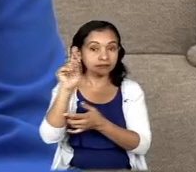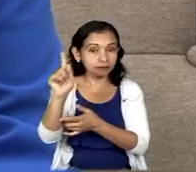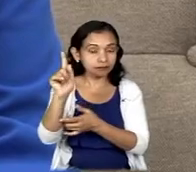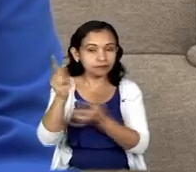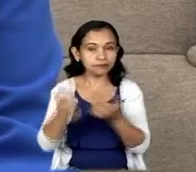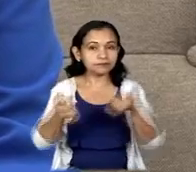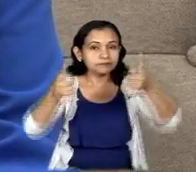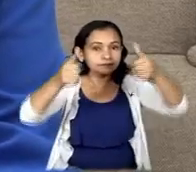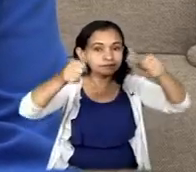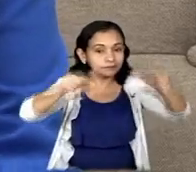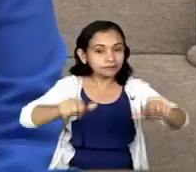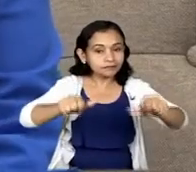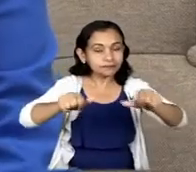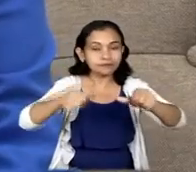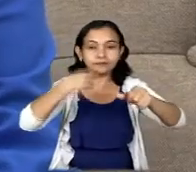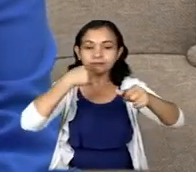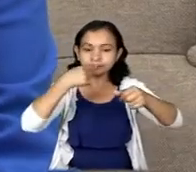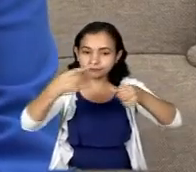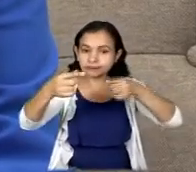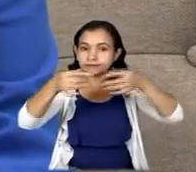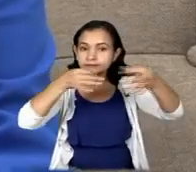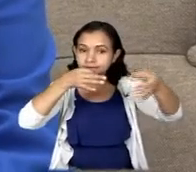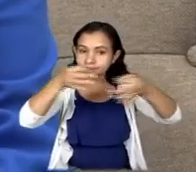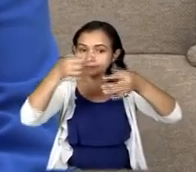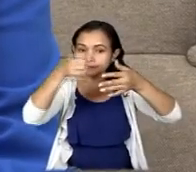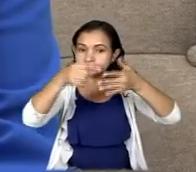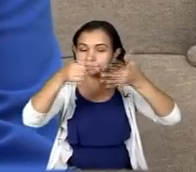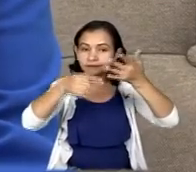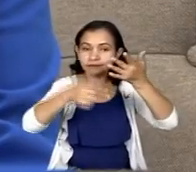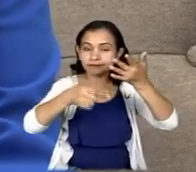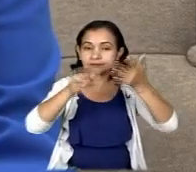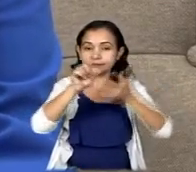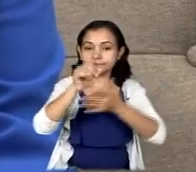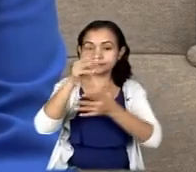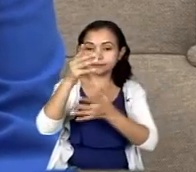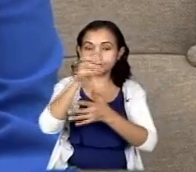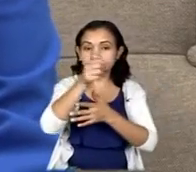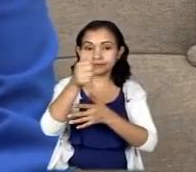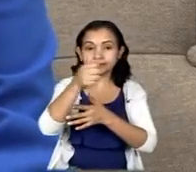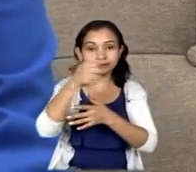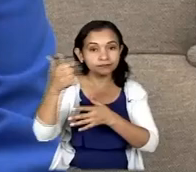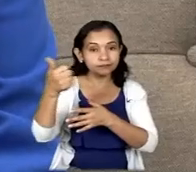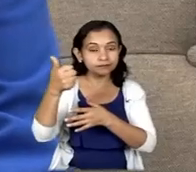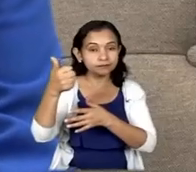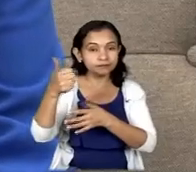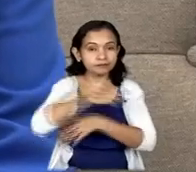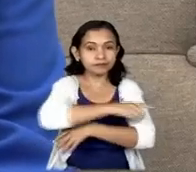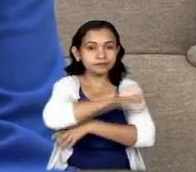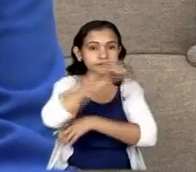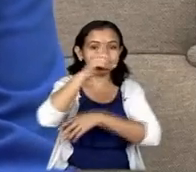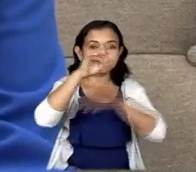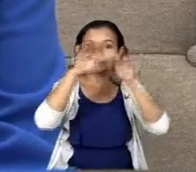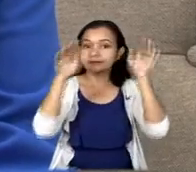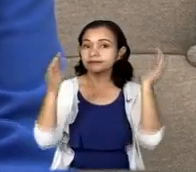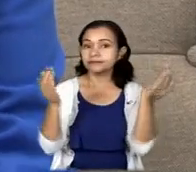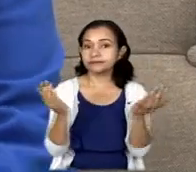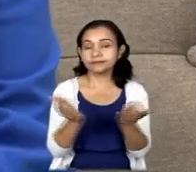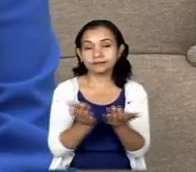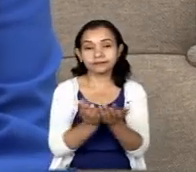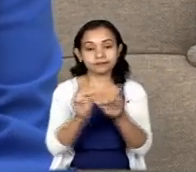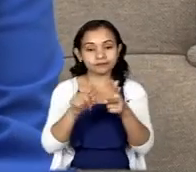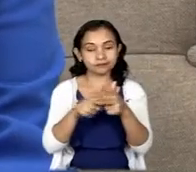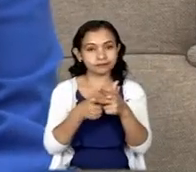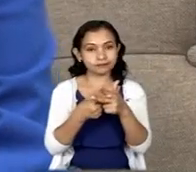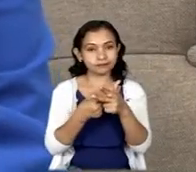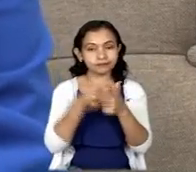llegaron de acuerdo a las recomendaciones, ¿verdad?, que se dieron en 1966, pero el Día Mundial se comienza a celebrar a partir del